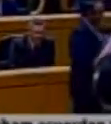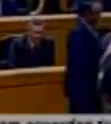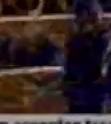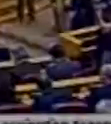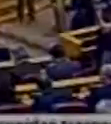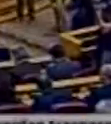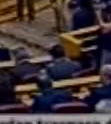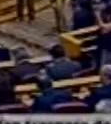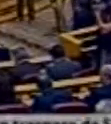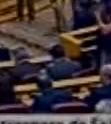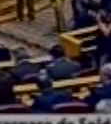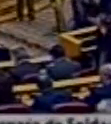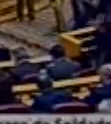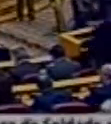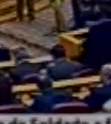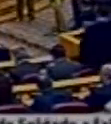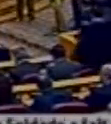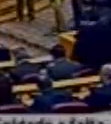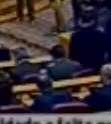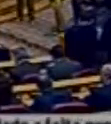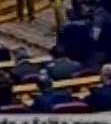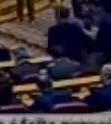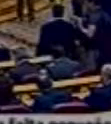intervención y 5 para la segunda.